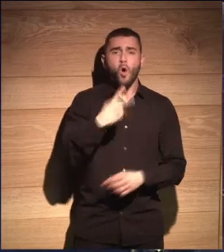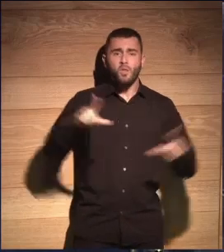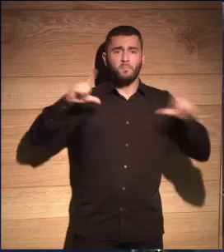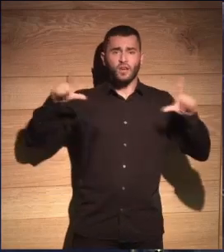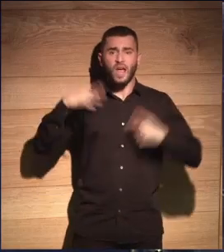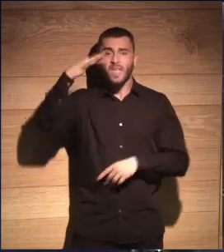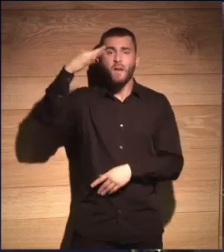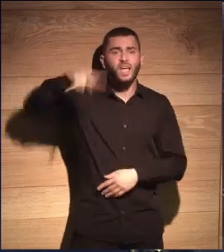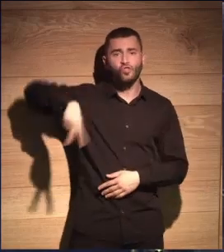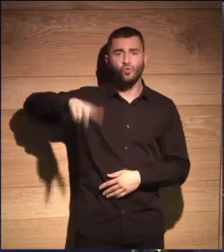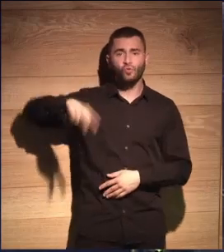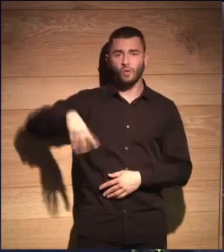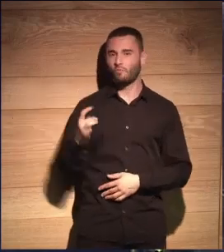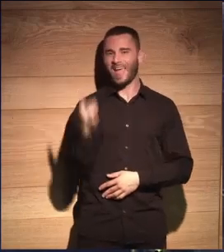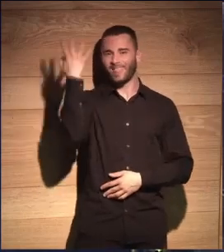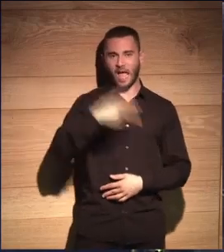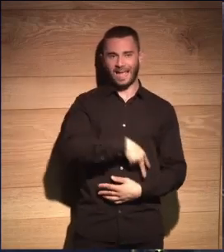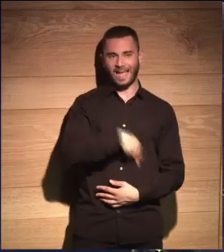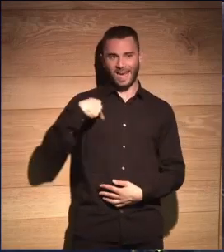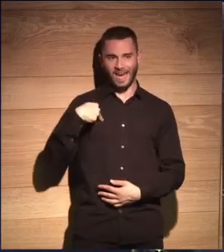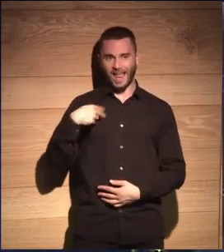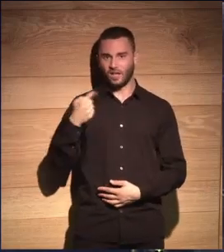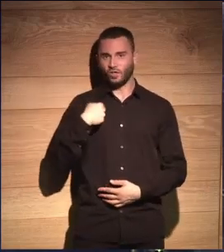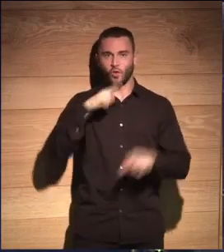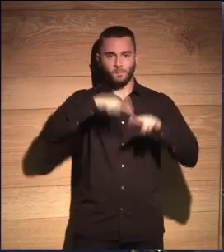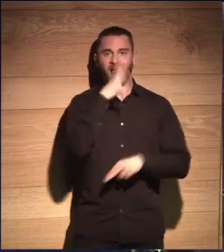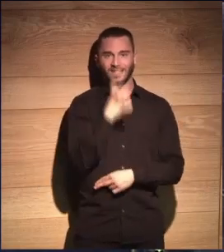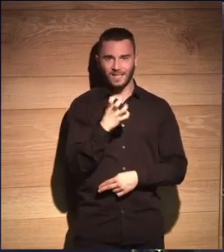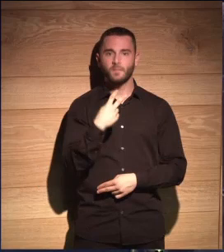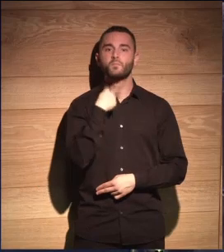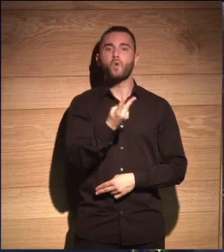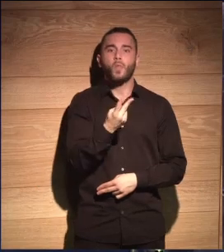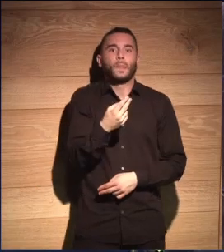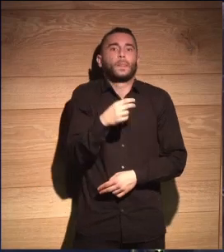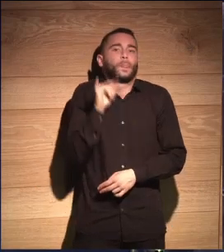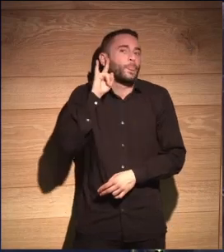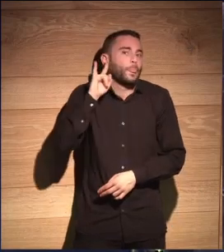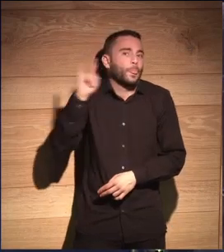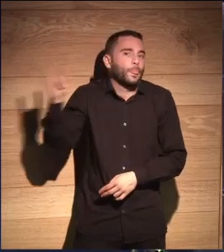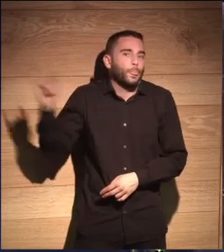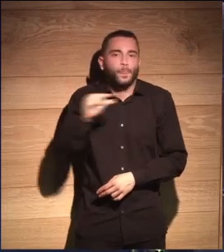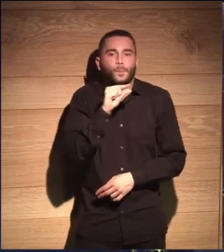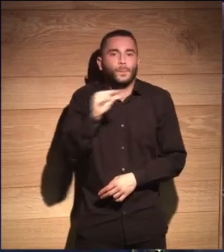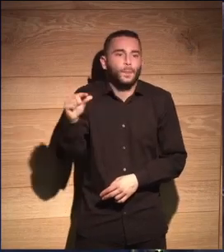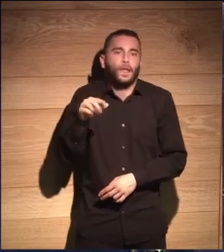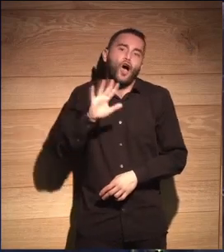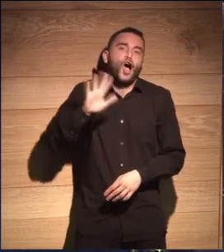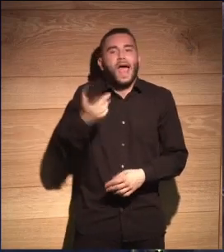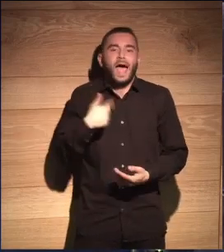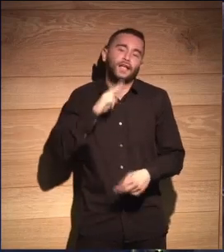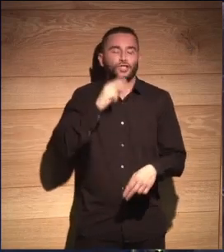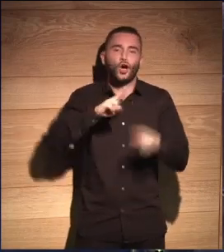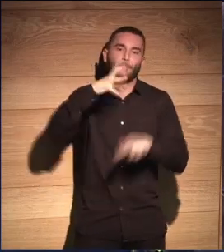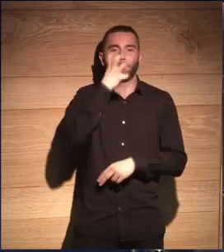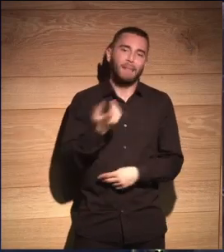una idea genérica, es decir, yo no me imagino a Blazard jamás con una voz de pito. O sea, hablando, ¡ya, soy Blazard! Pues